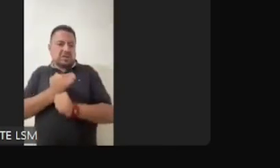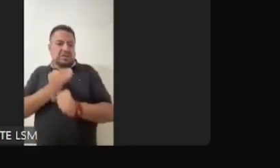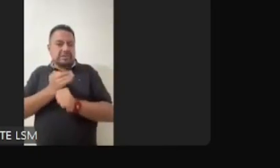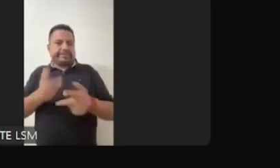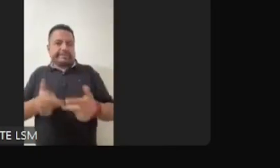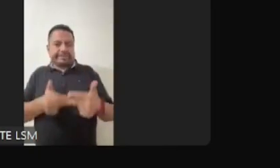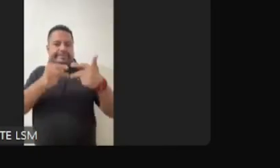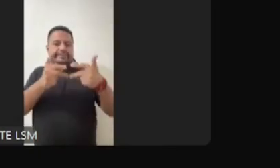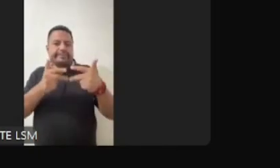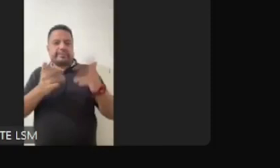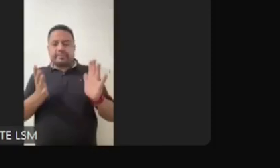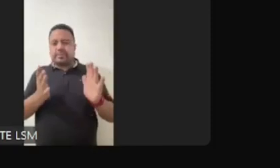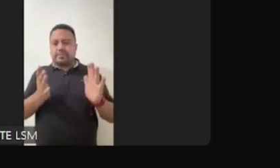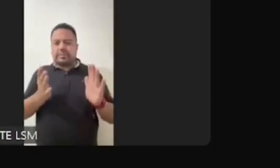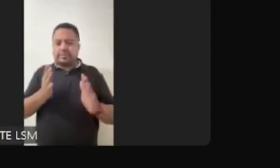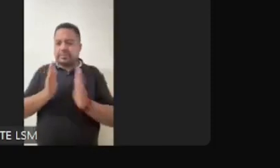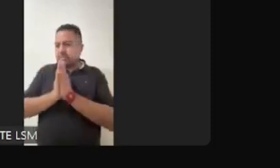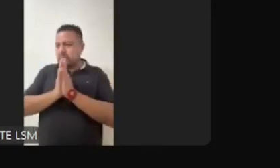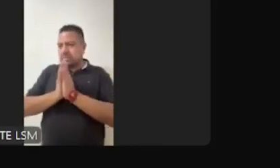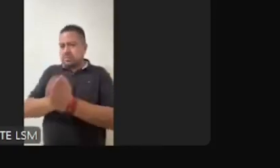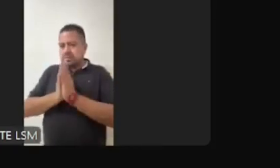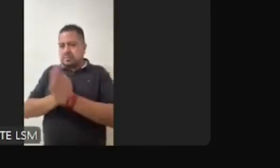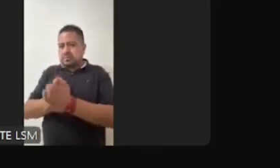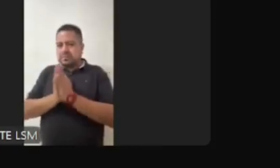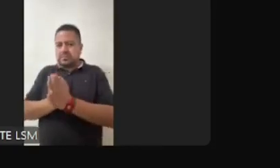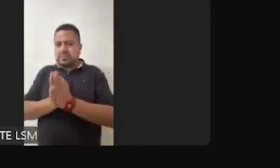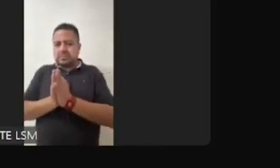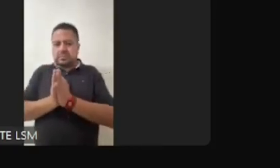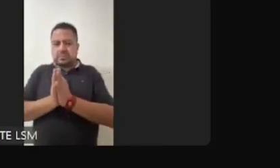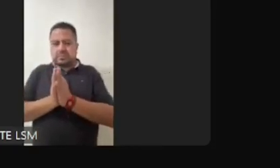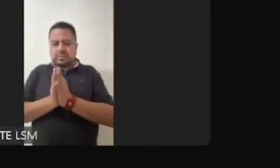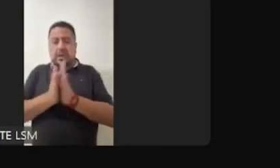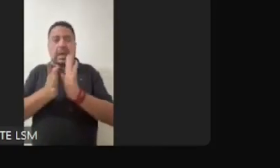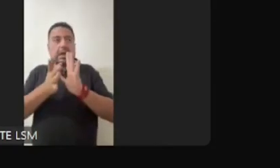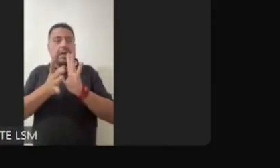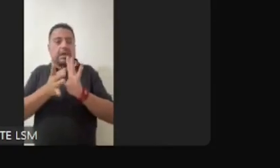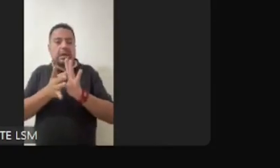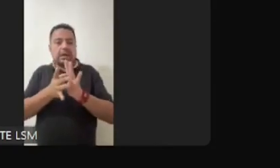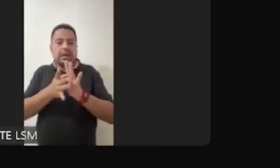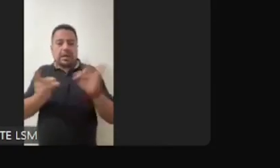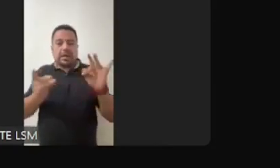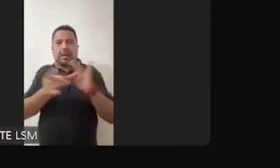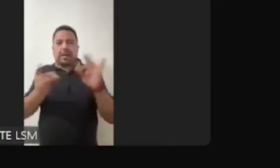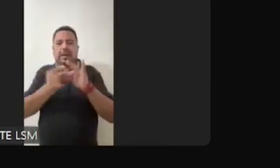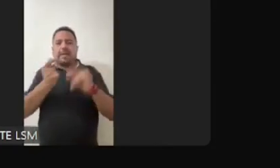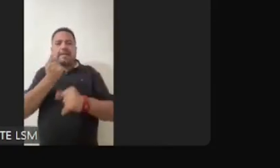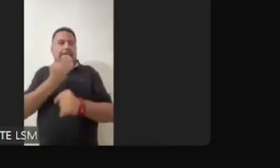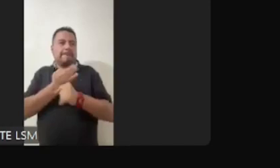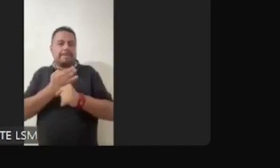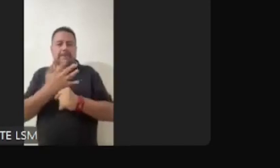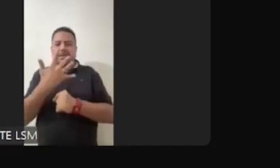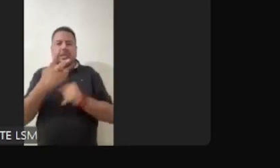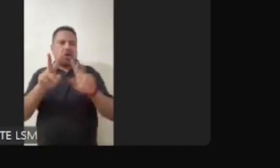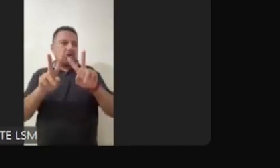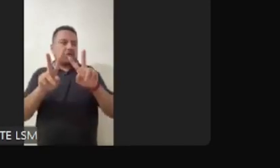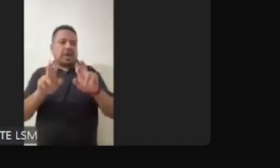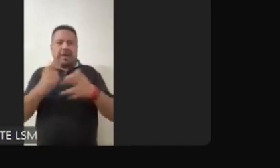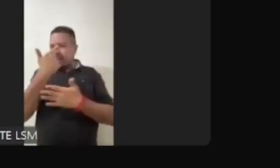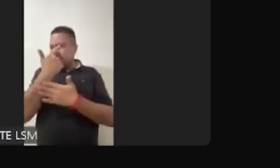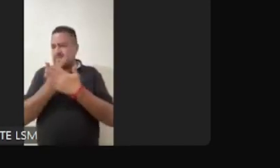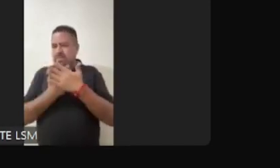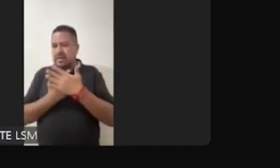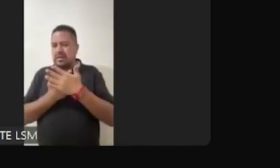sesión le solicito bueno doy cuenta de los siguientes cinco asuntos listados